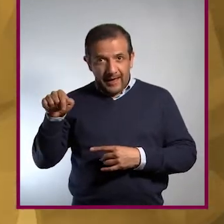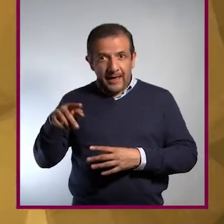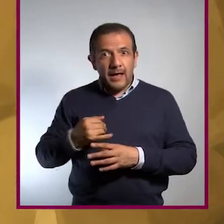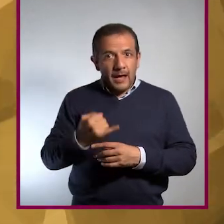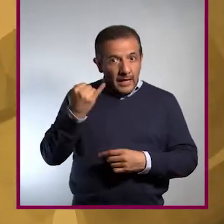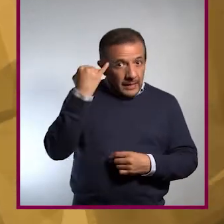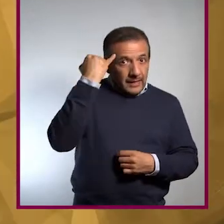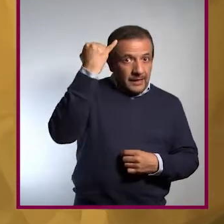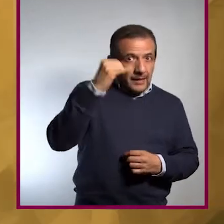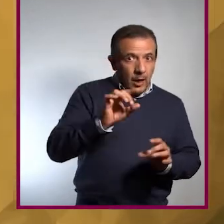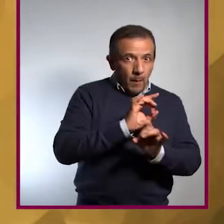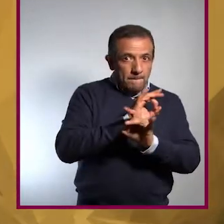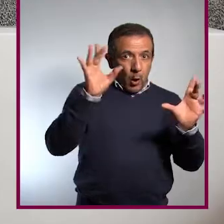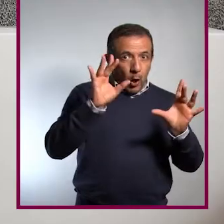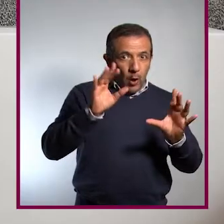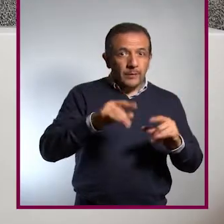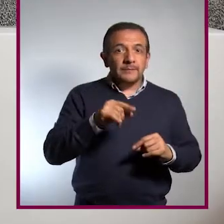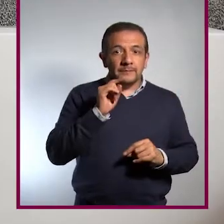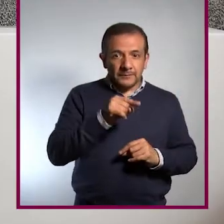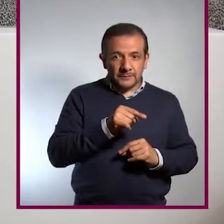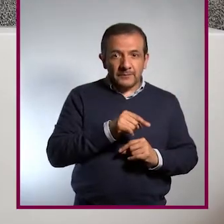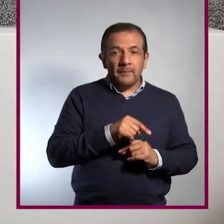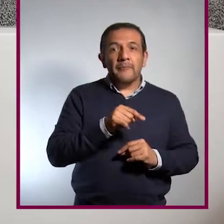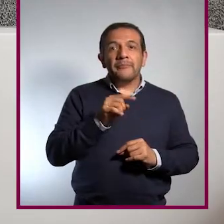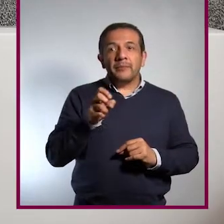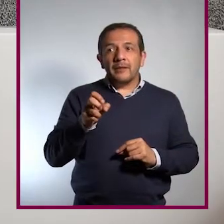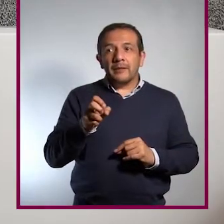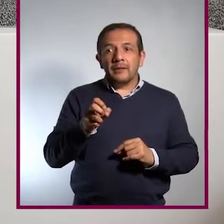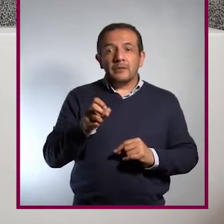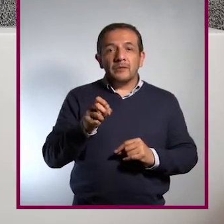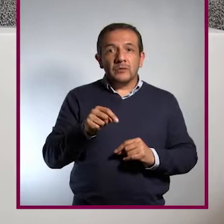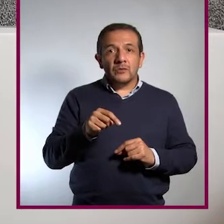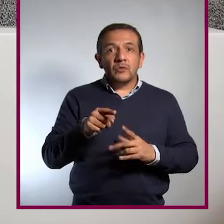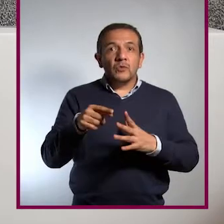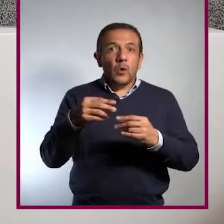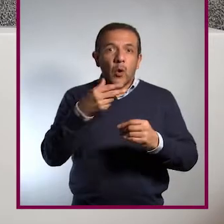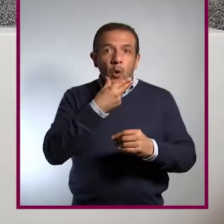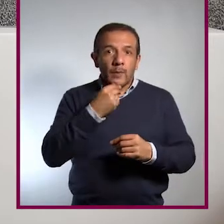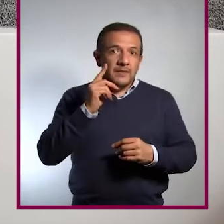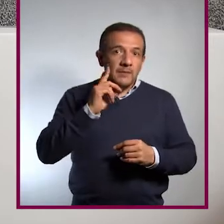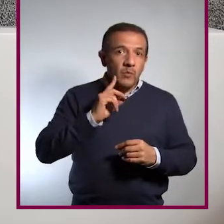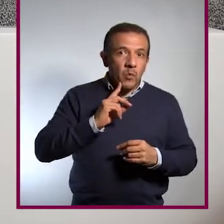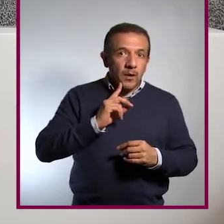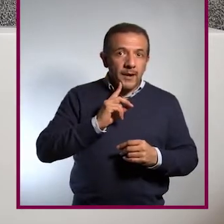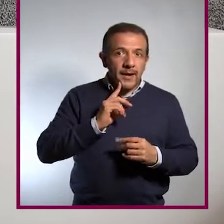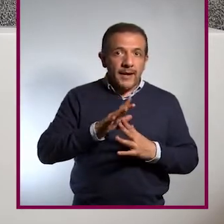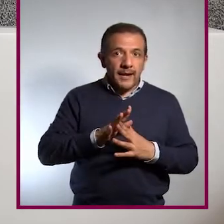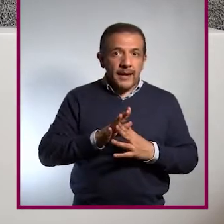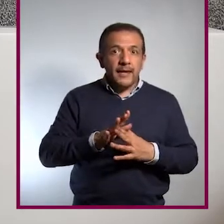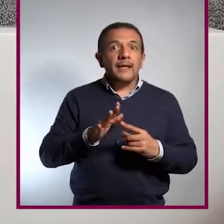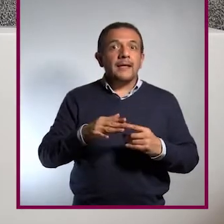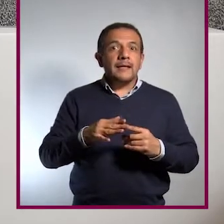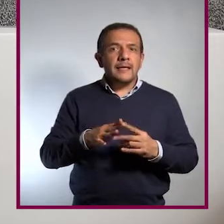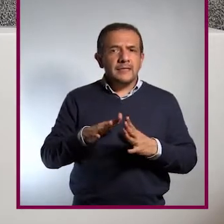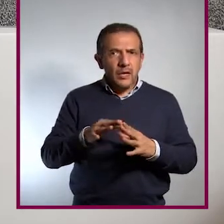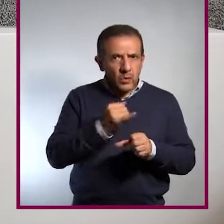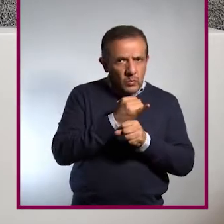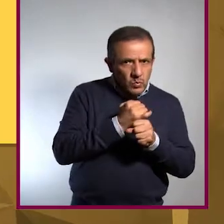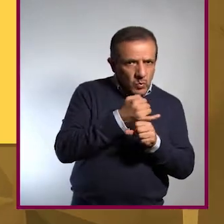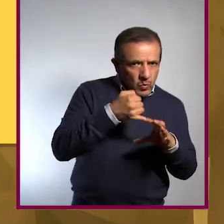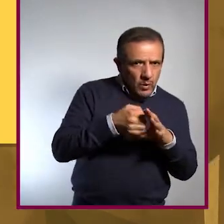se propuso reconocer los aportes de hombres y mujeres que han revolucionado la historia de la